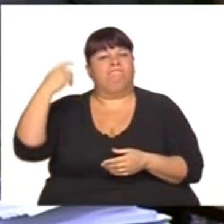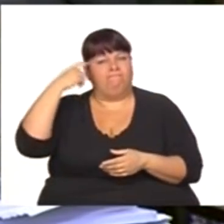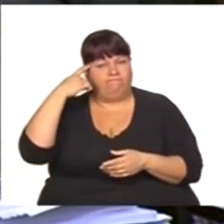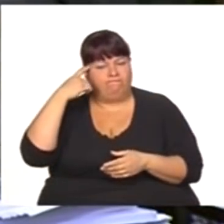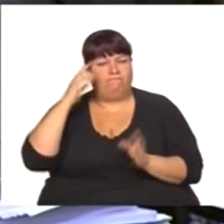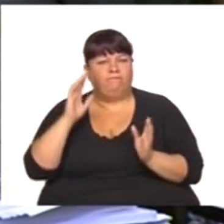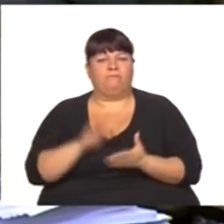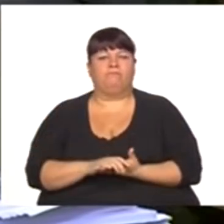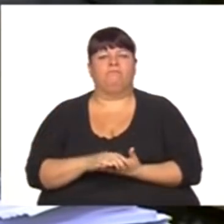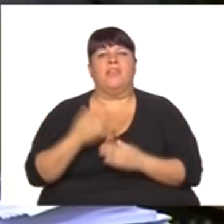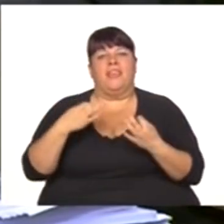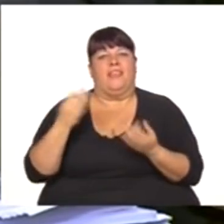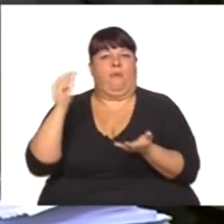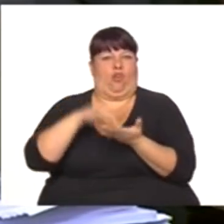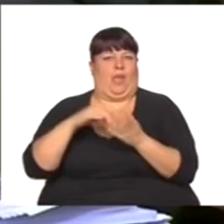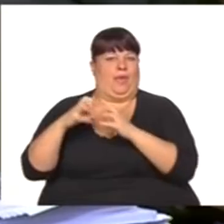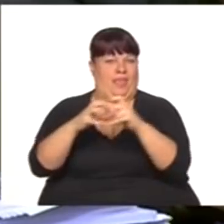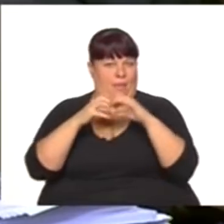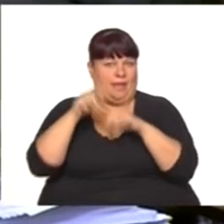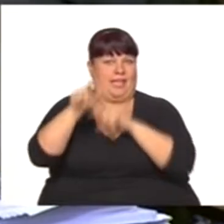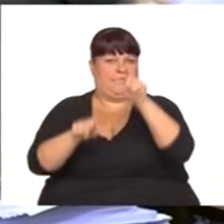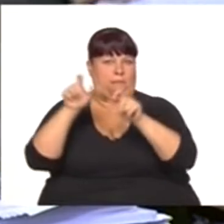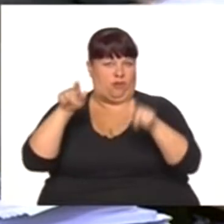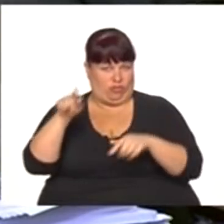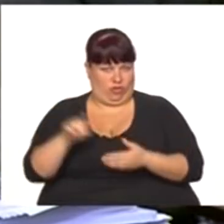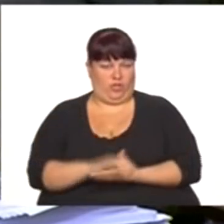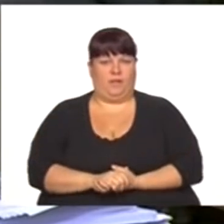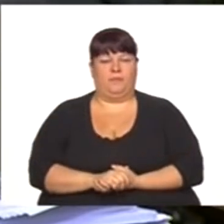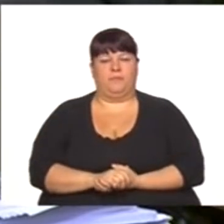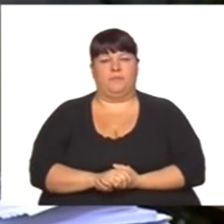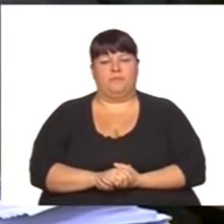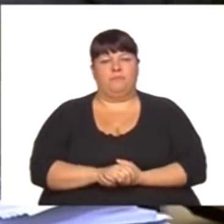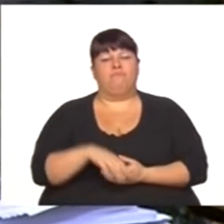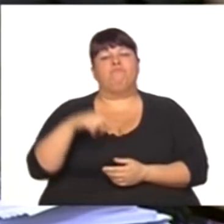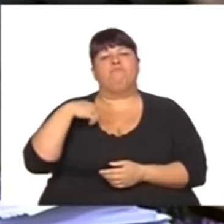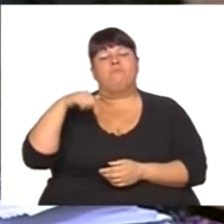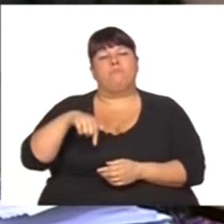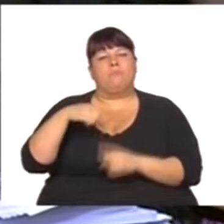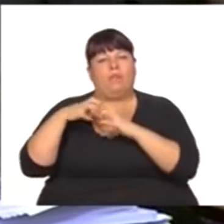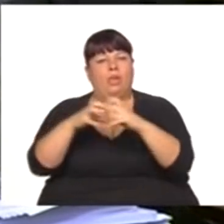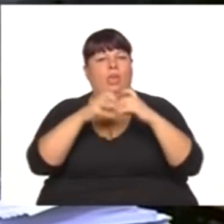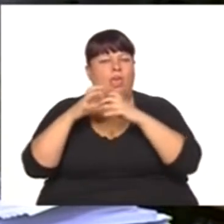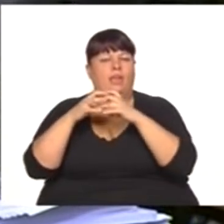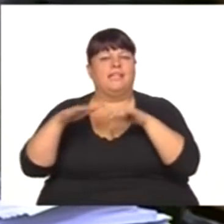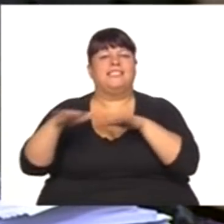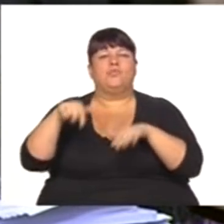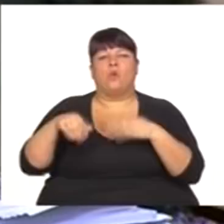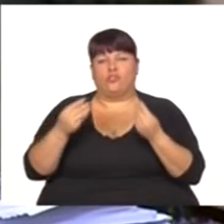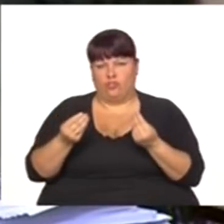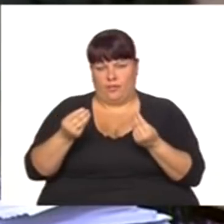que le debemos otro debate a esa gente. Lo estamos discutiendo en un